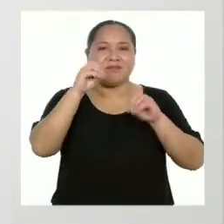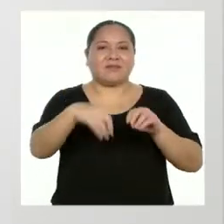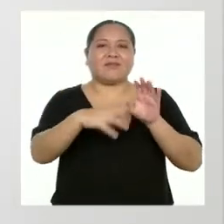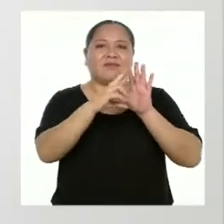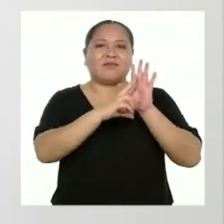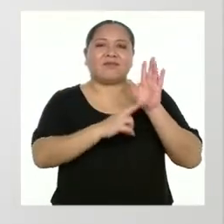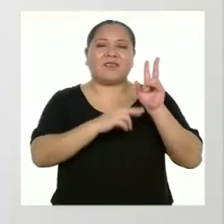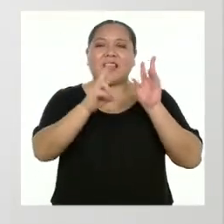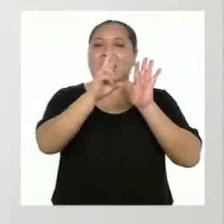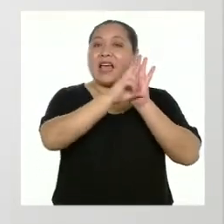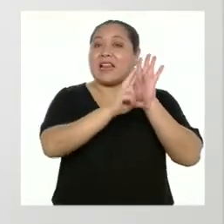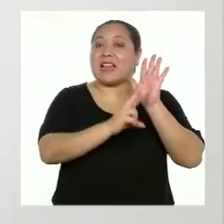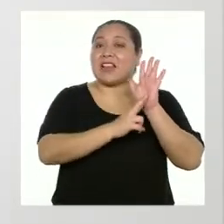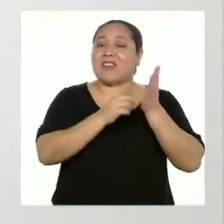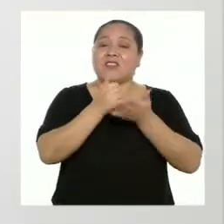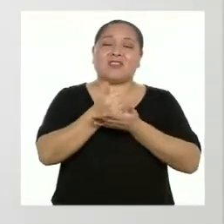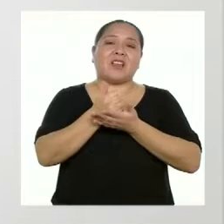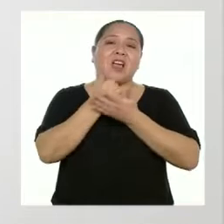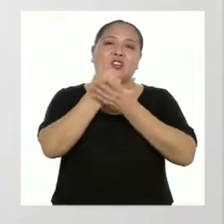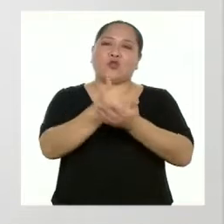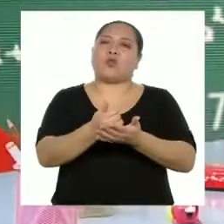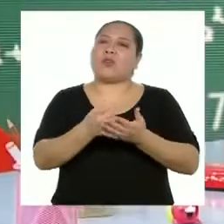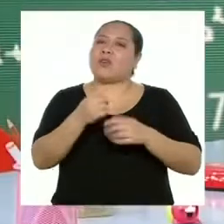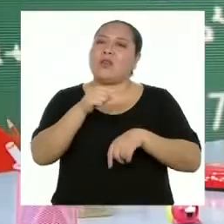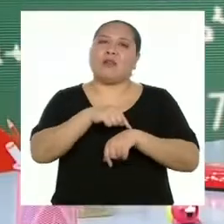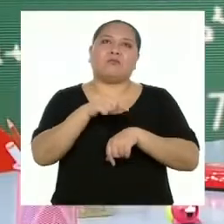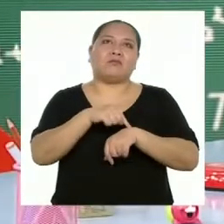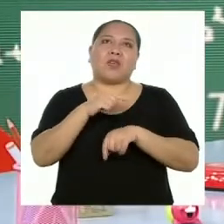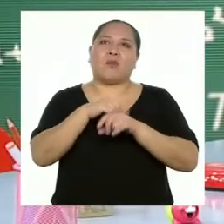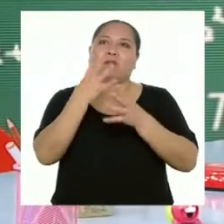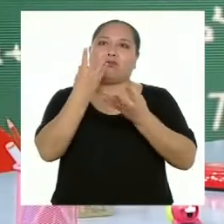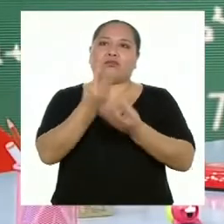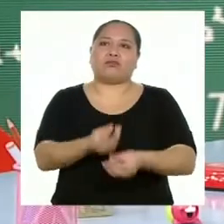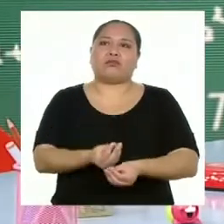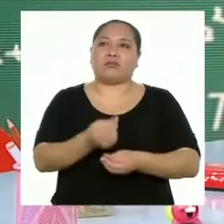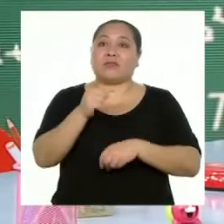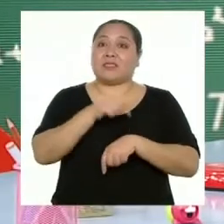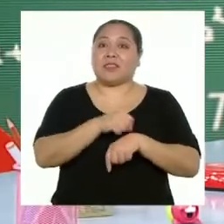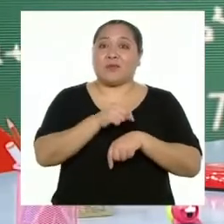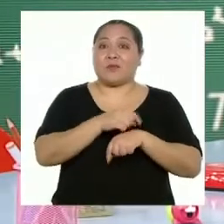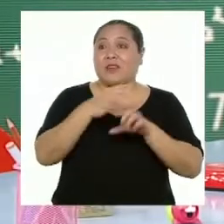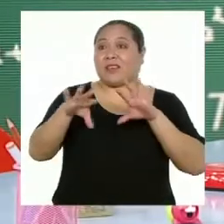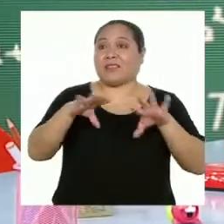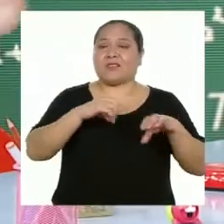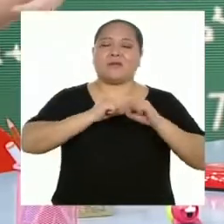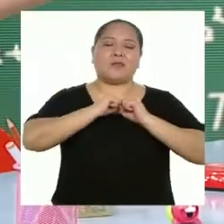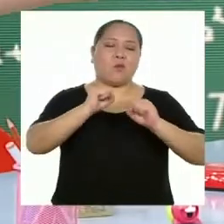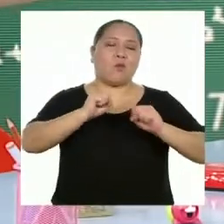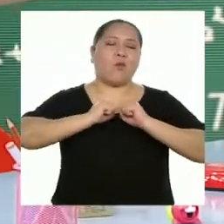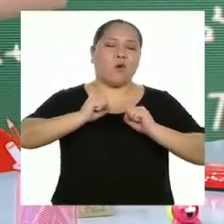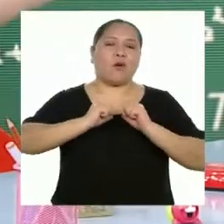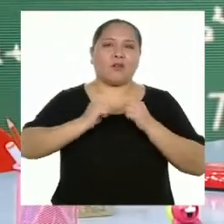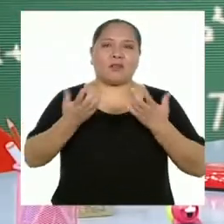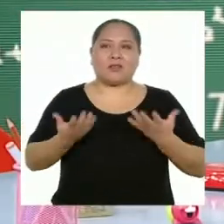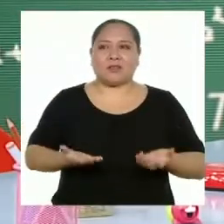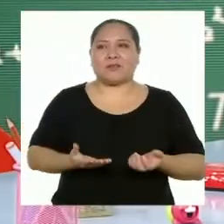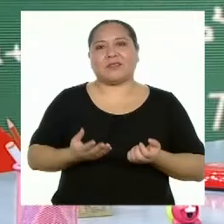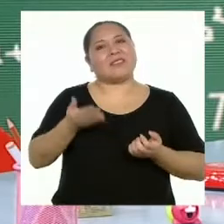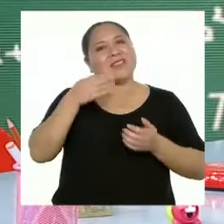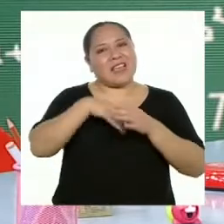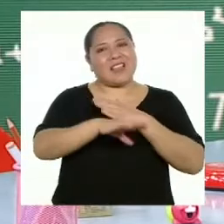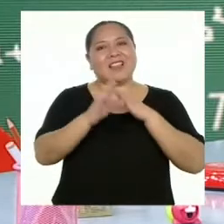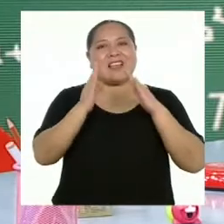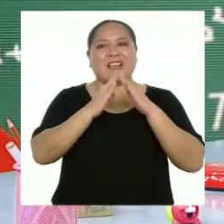Las fórmulas nos ahorran mucho tiempo. Tiempo que podemos usar para hacer deporte o ejercicios físicos en